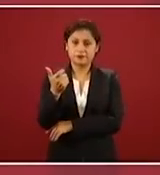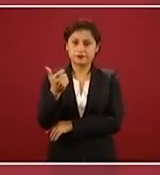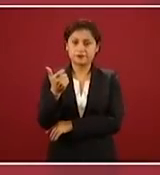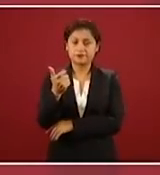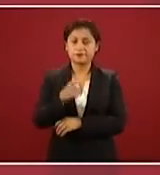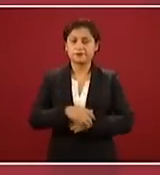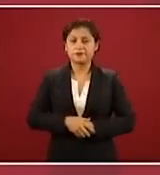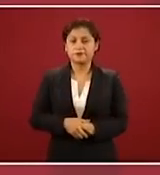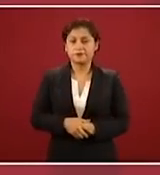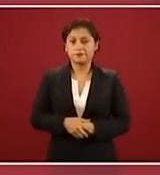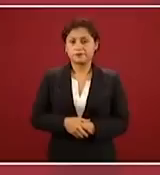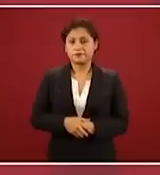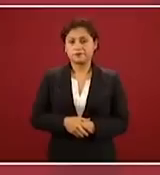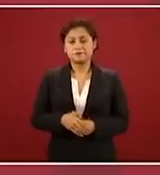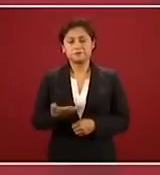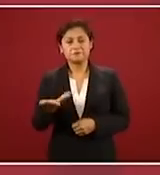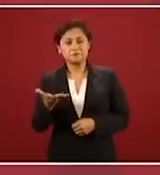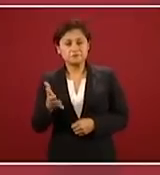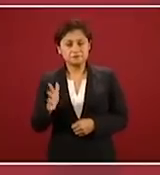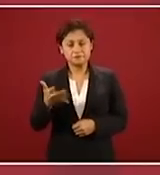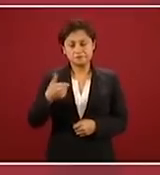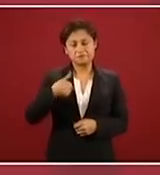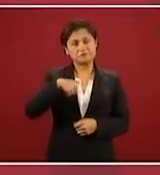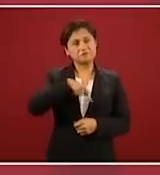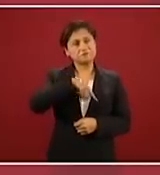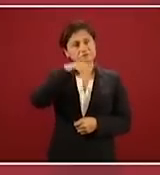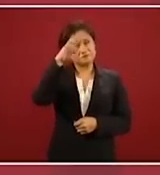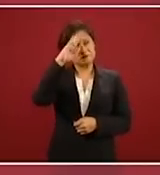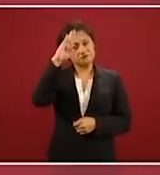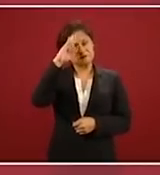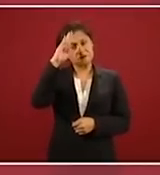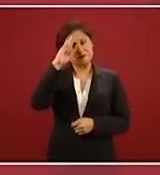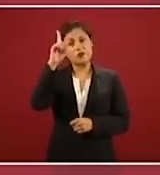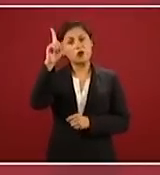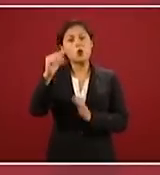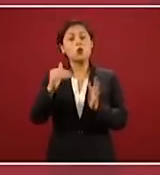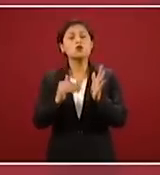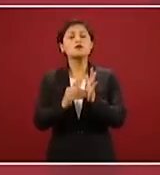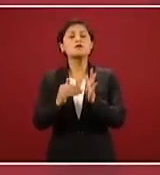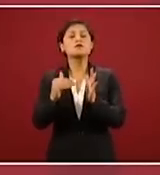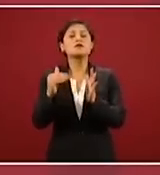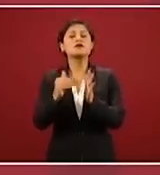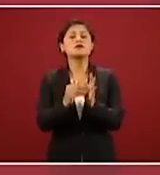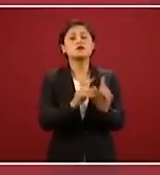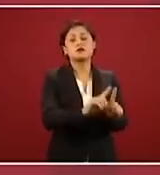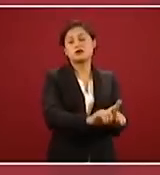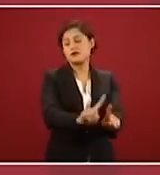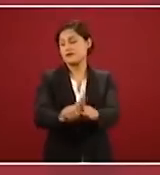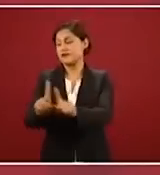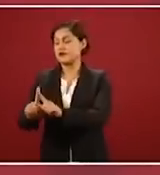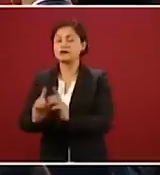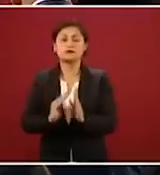Estamos pensando en cerca de 1 millón de acciones de vivienda para este año.